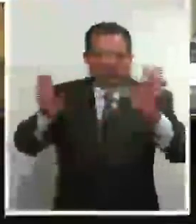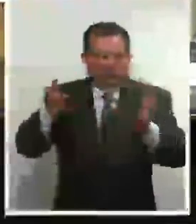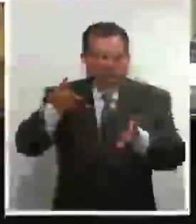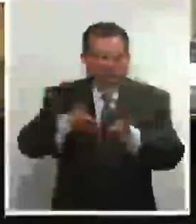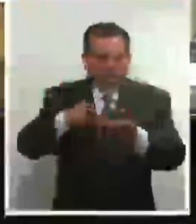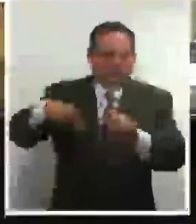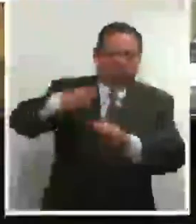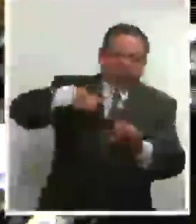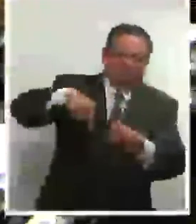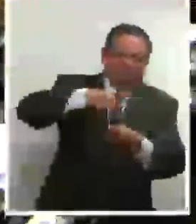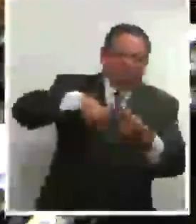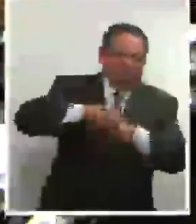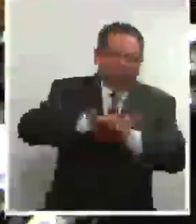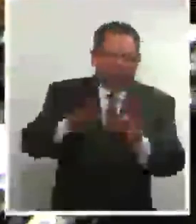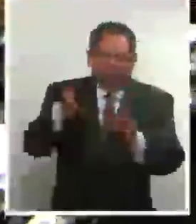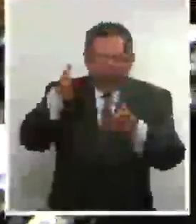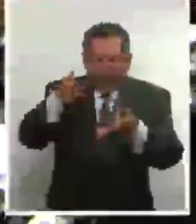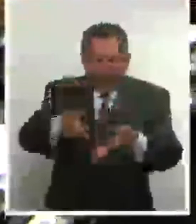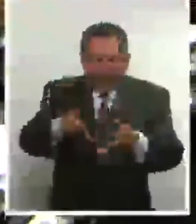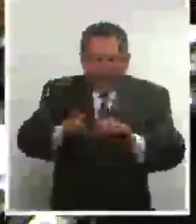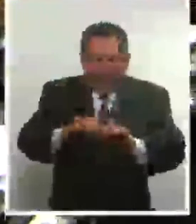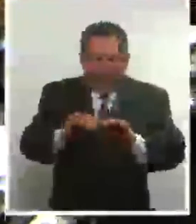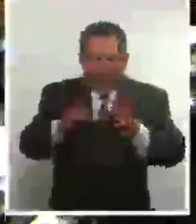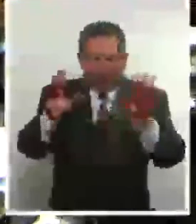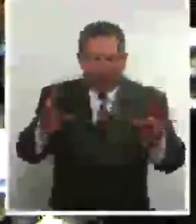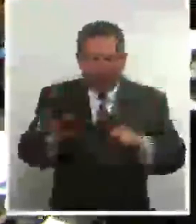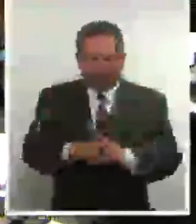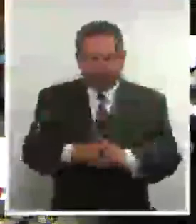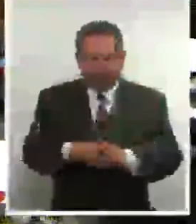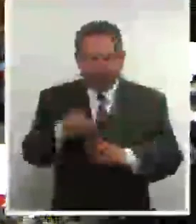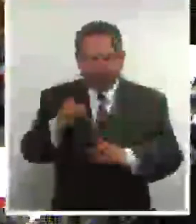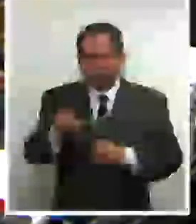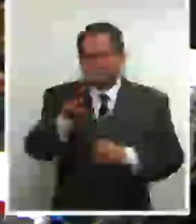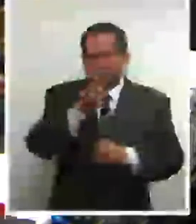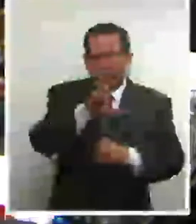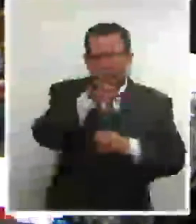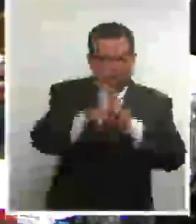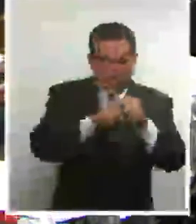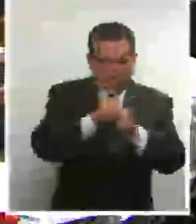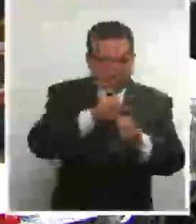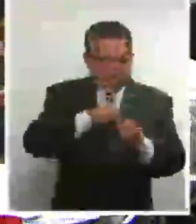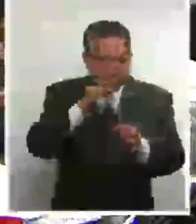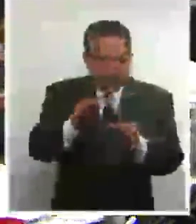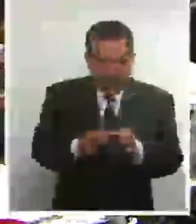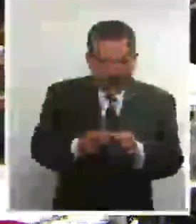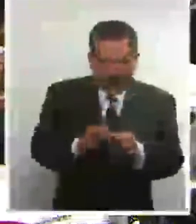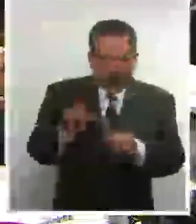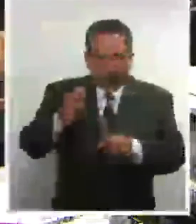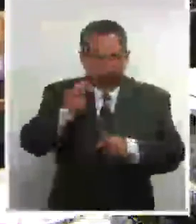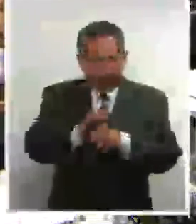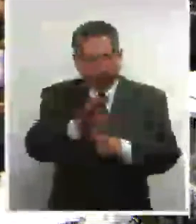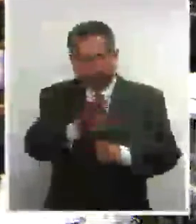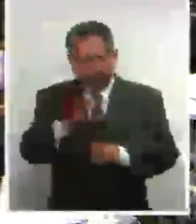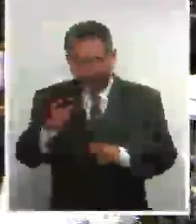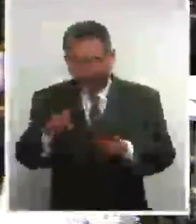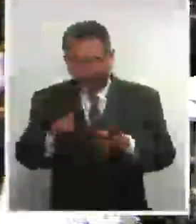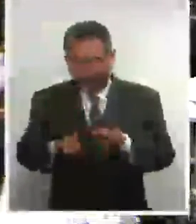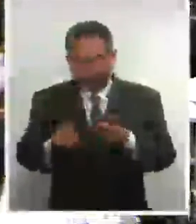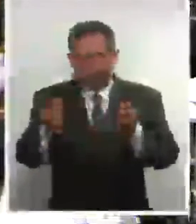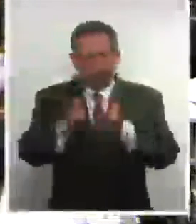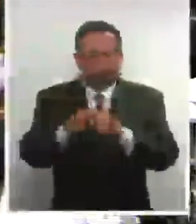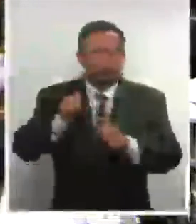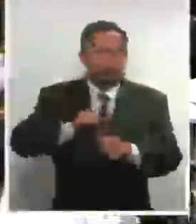dejamos de darle vueltas? Es muy claro. Tener cuando menos 35 años cumplidos el día de la designación, con